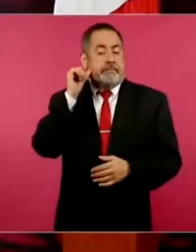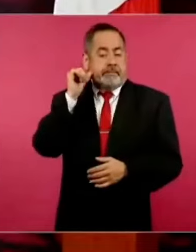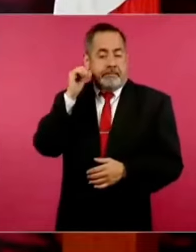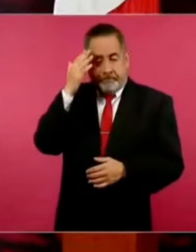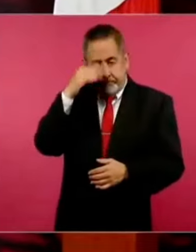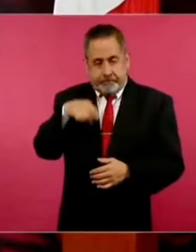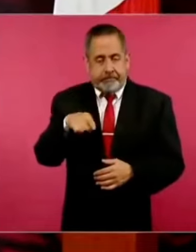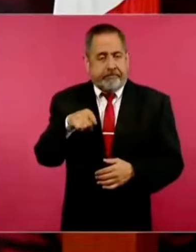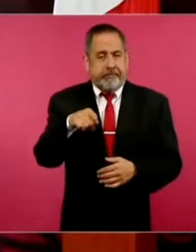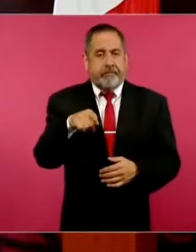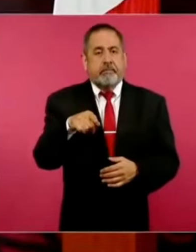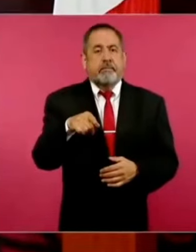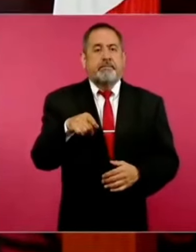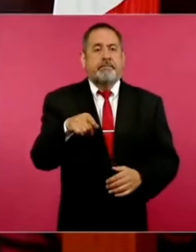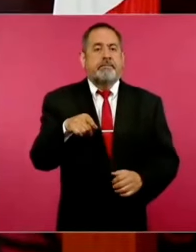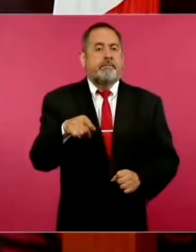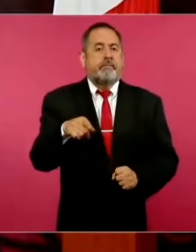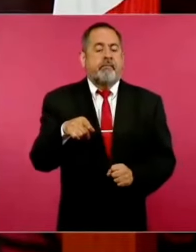pusimos